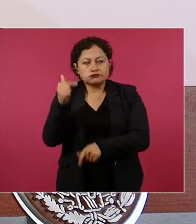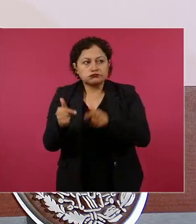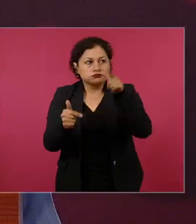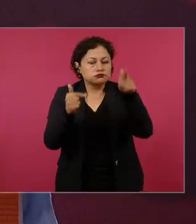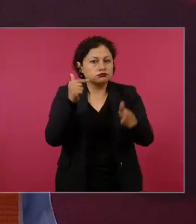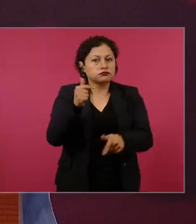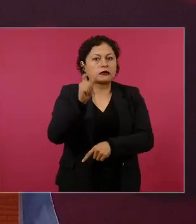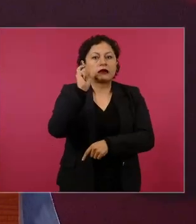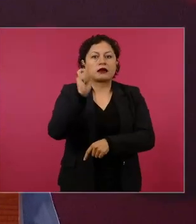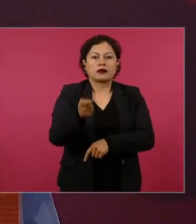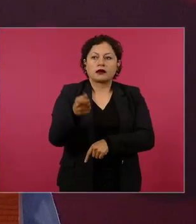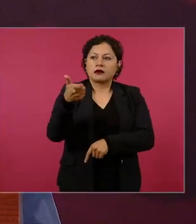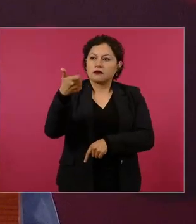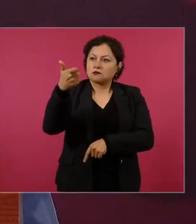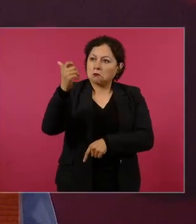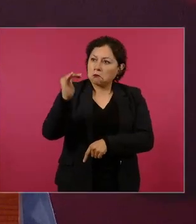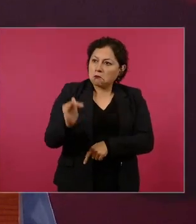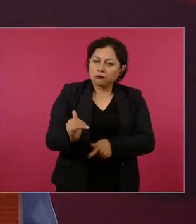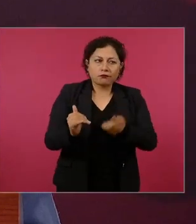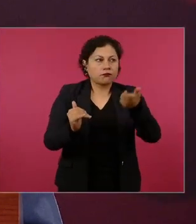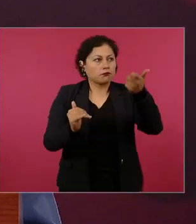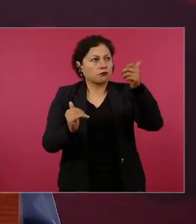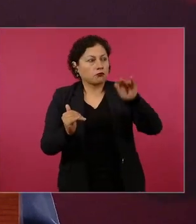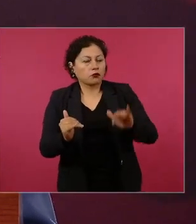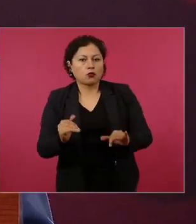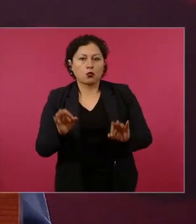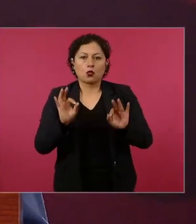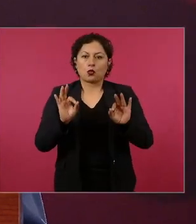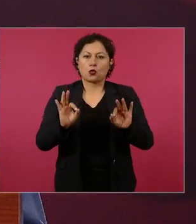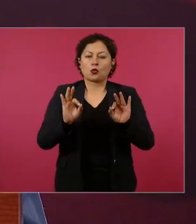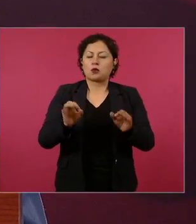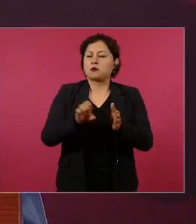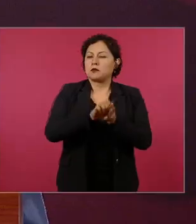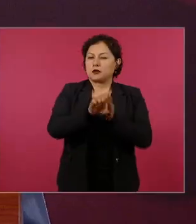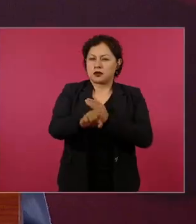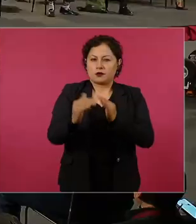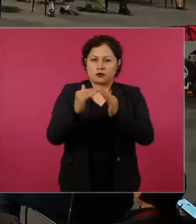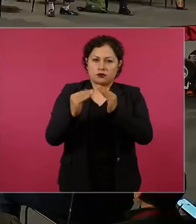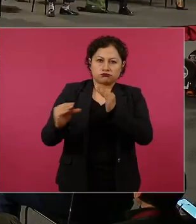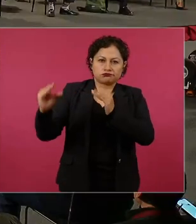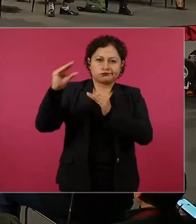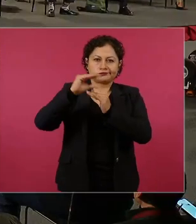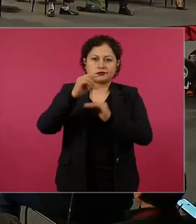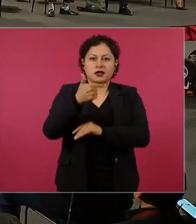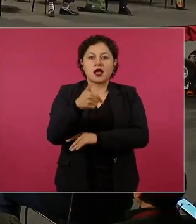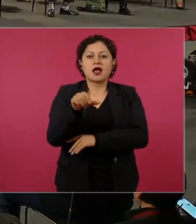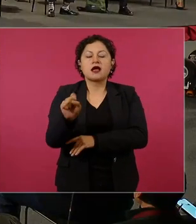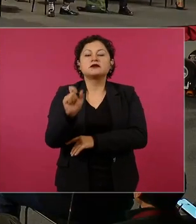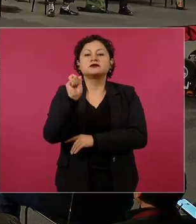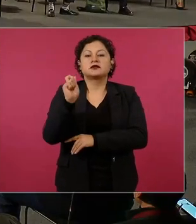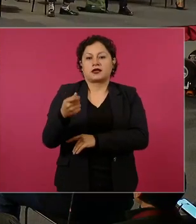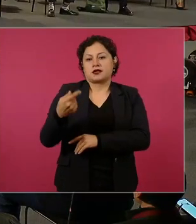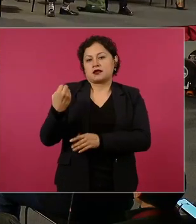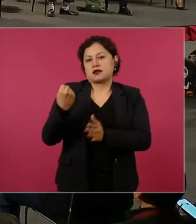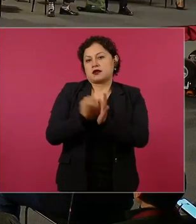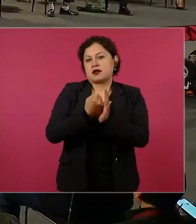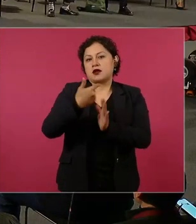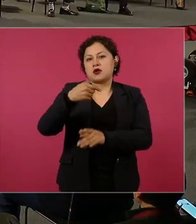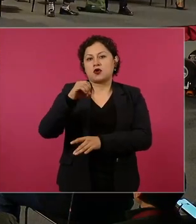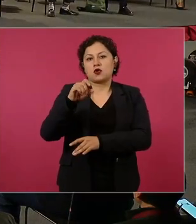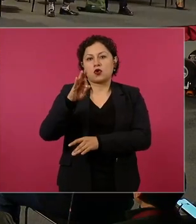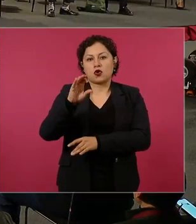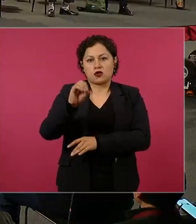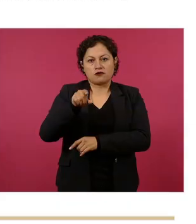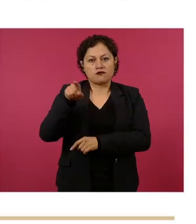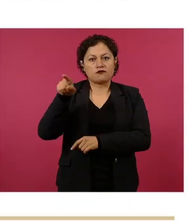encontramos precios por debajo de su respectivo máximo. Por ejemplo, en el gas estacionario, Gasificadora del Golfo, allá en la capital